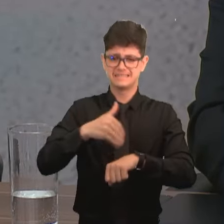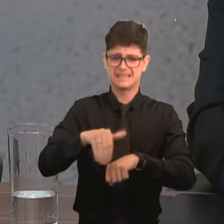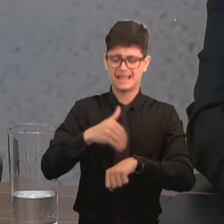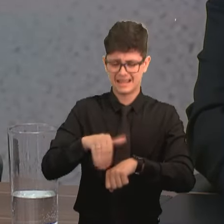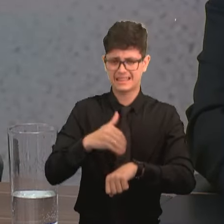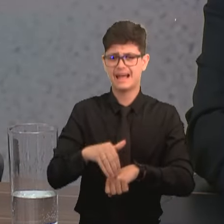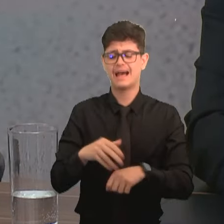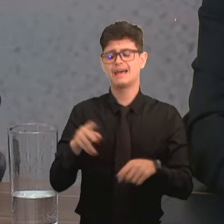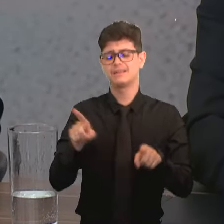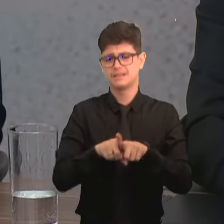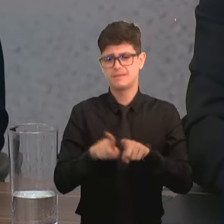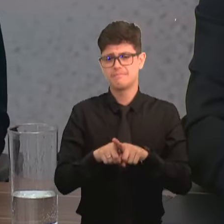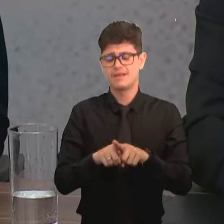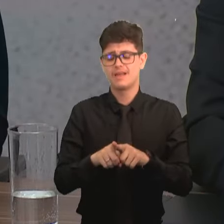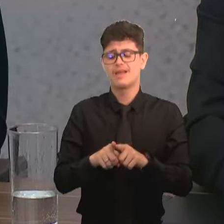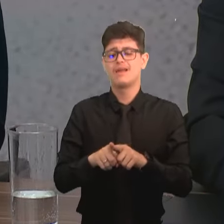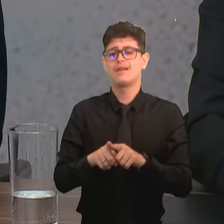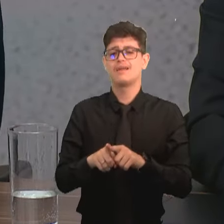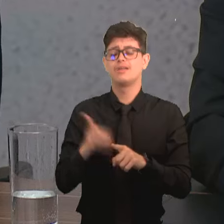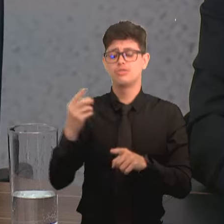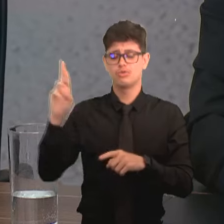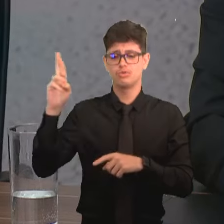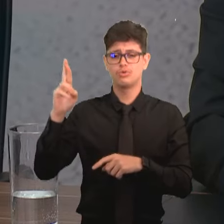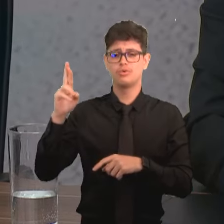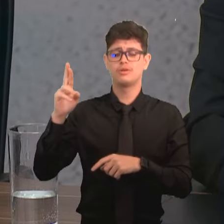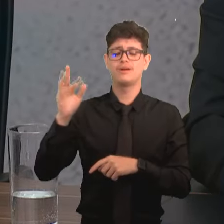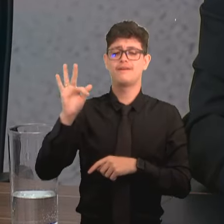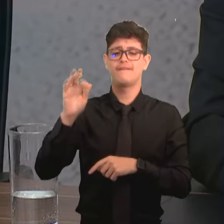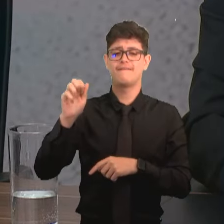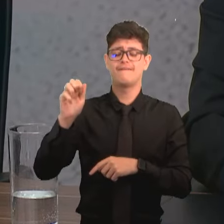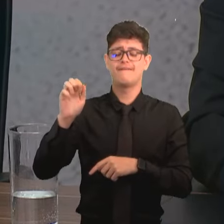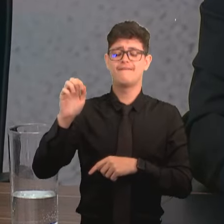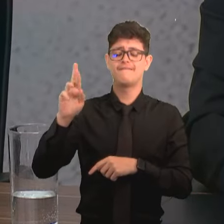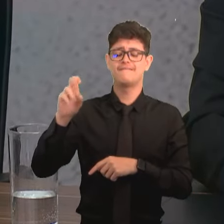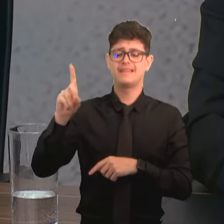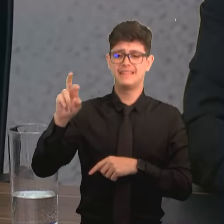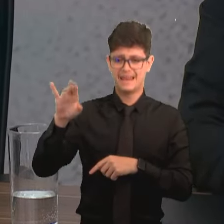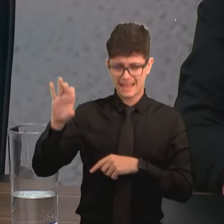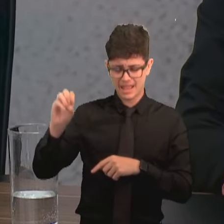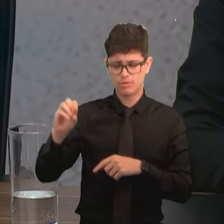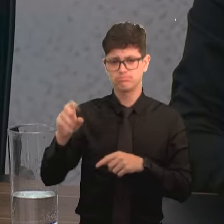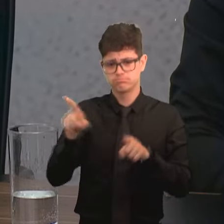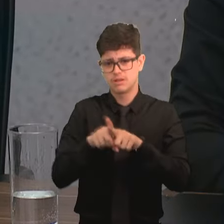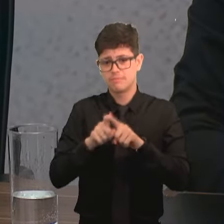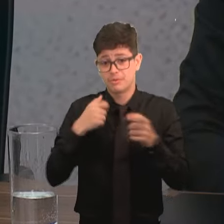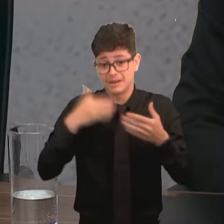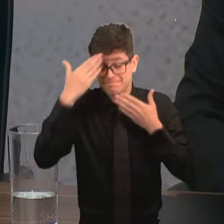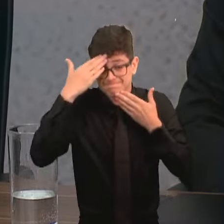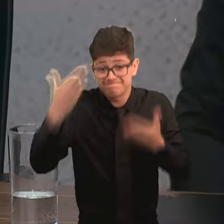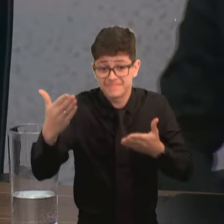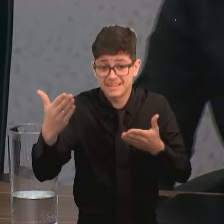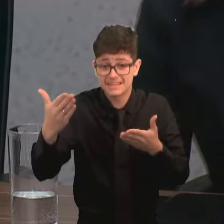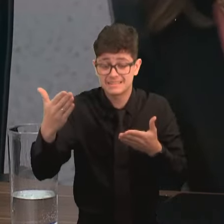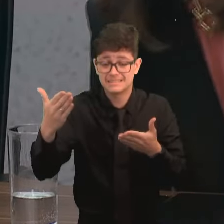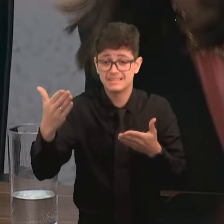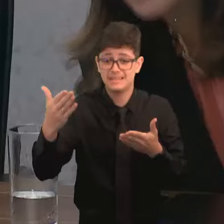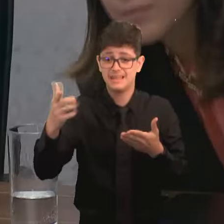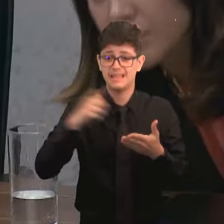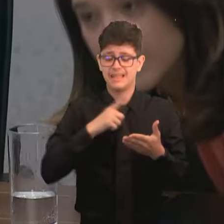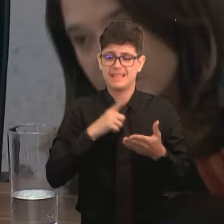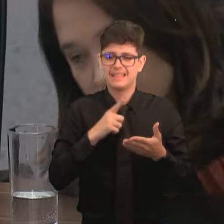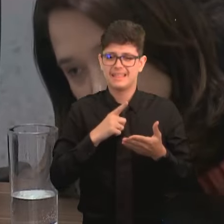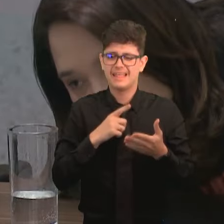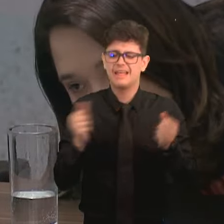de estudios, y doctor Federico Alvin, por su presencia en este panel tan interesante. Quería agradecer por